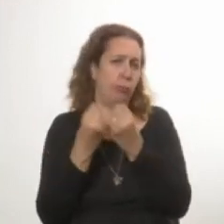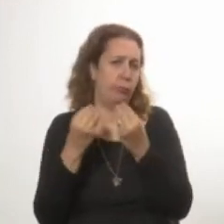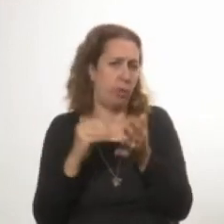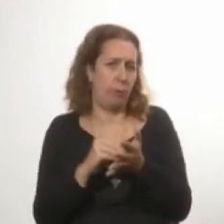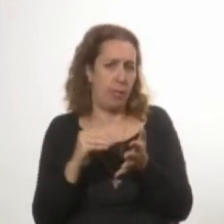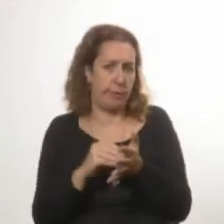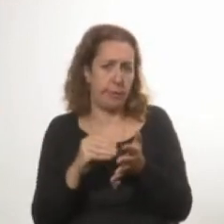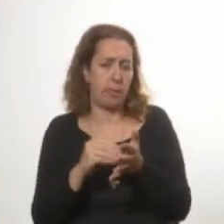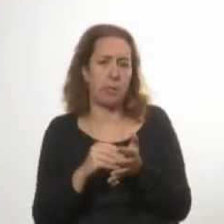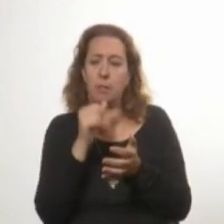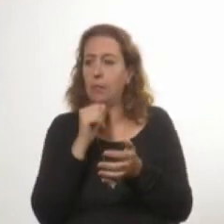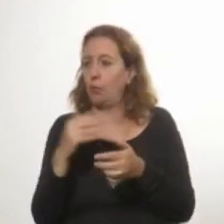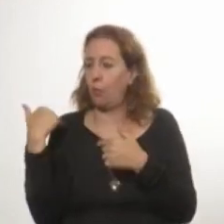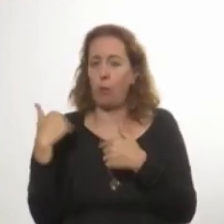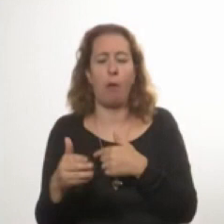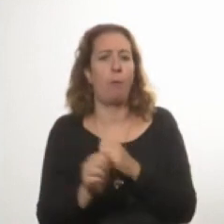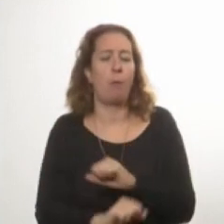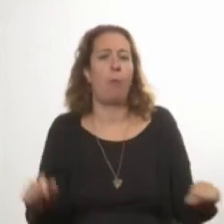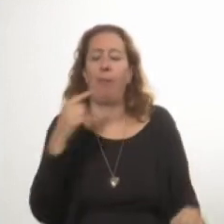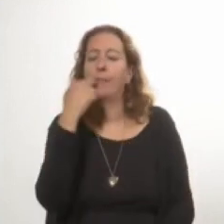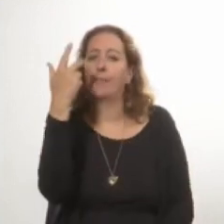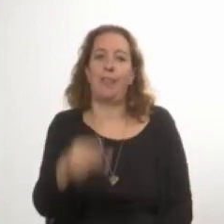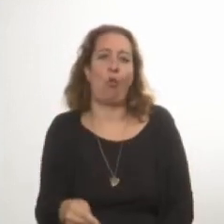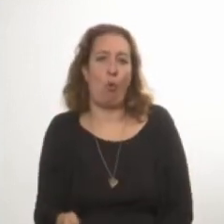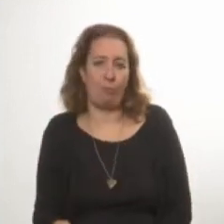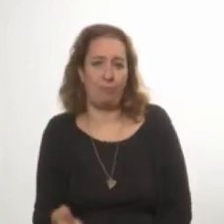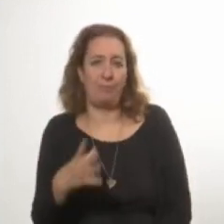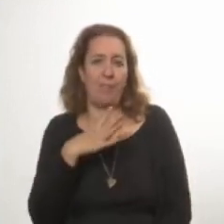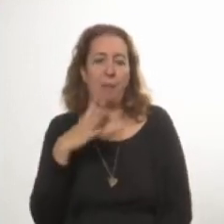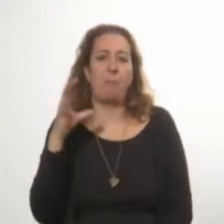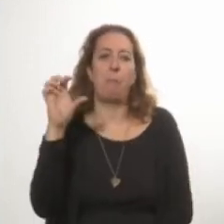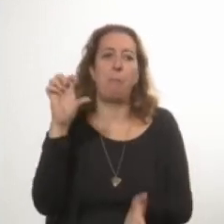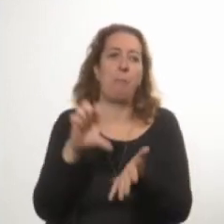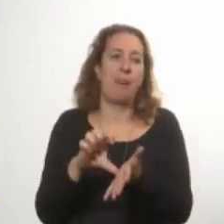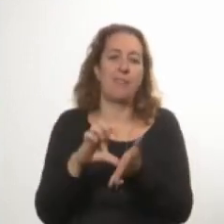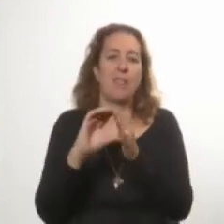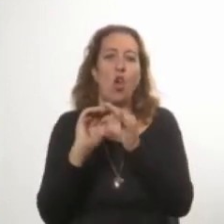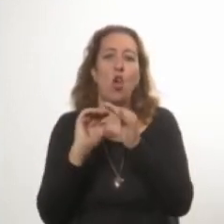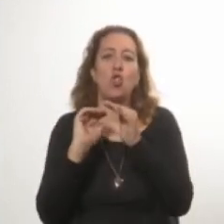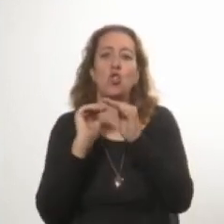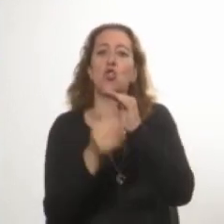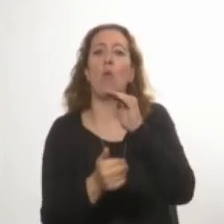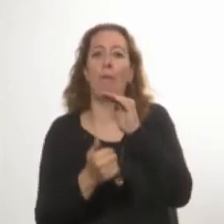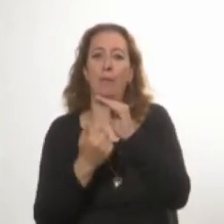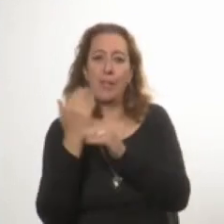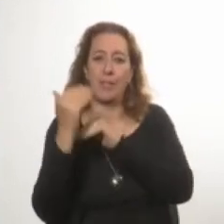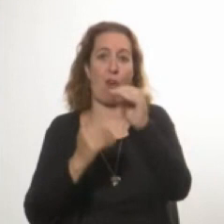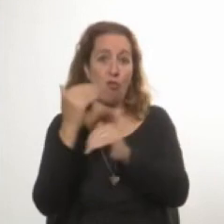a lo largo de la historia, porque no puede negarse que vivimos en un país subdesarrollado, con una